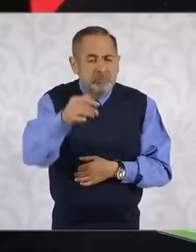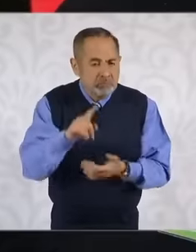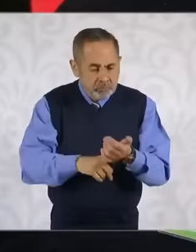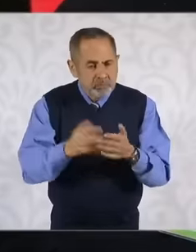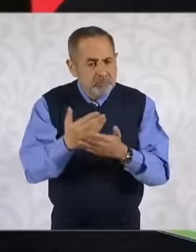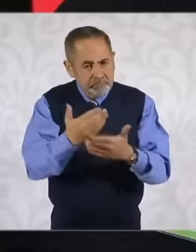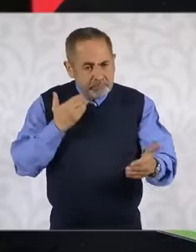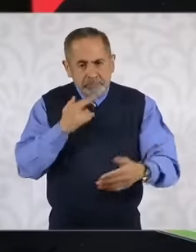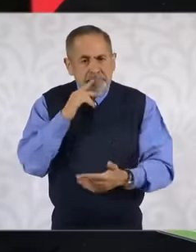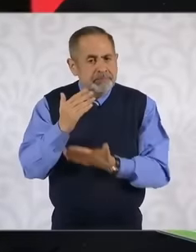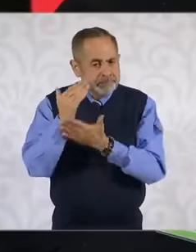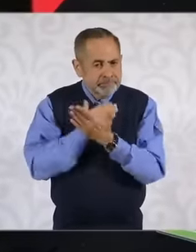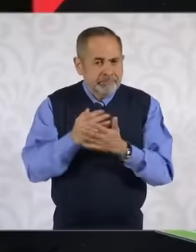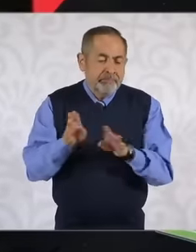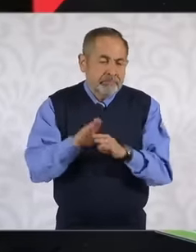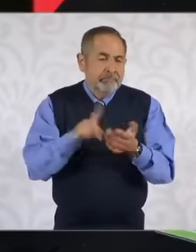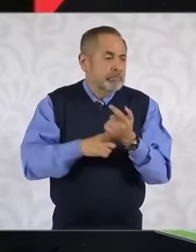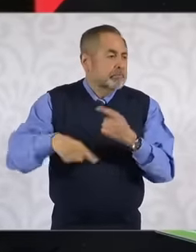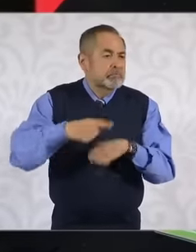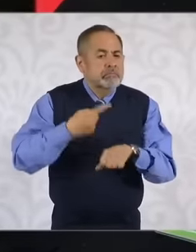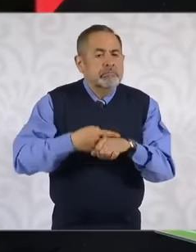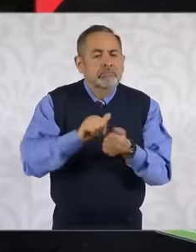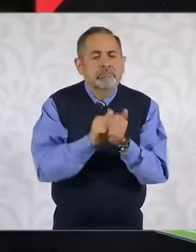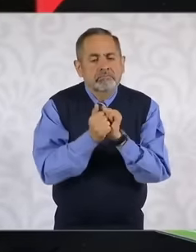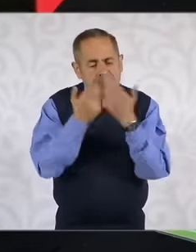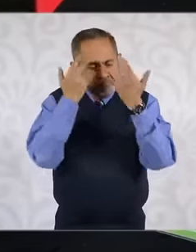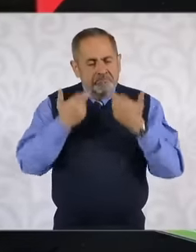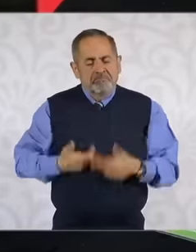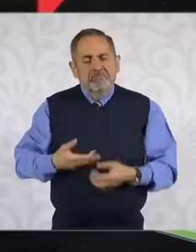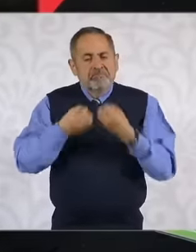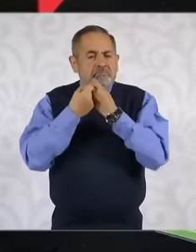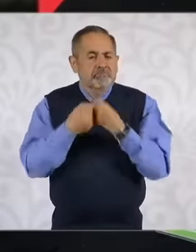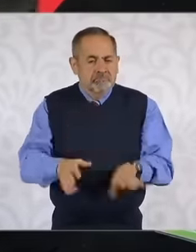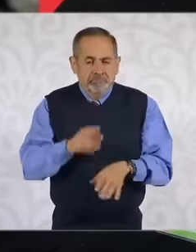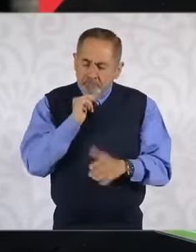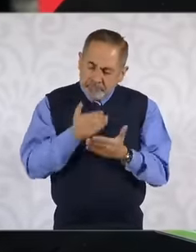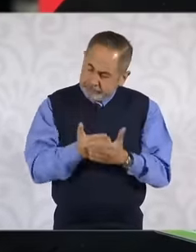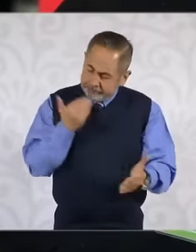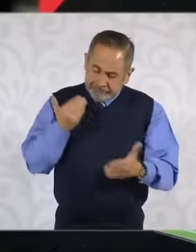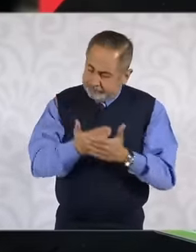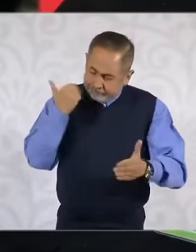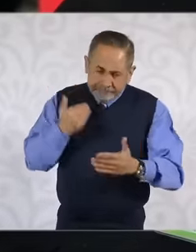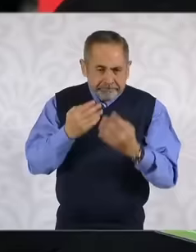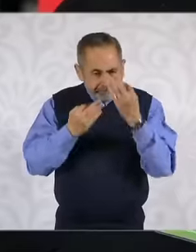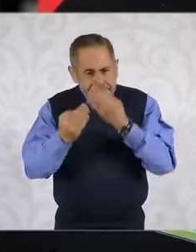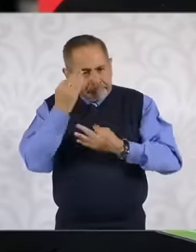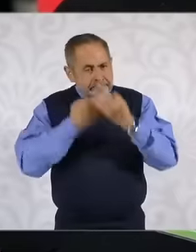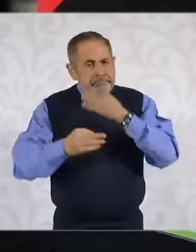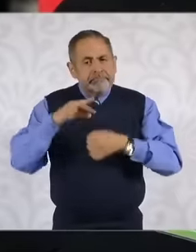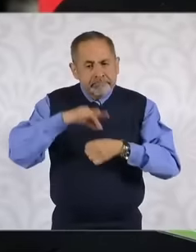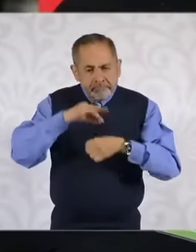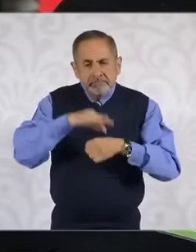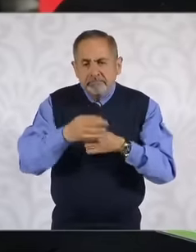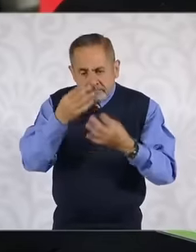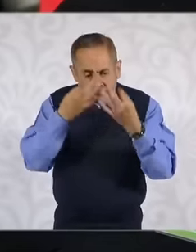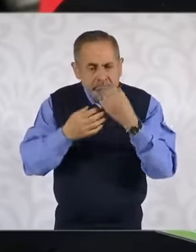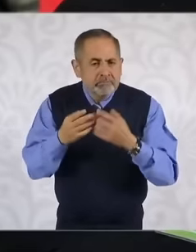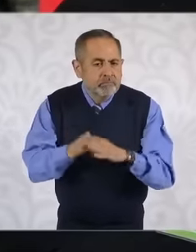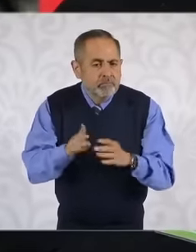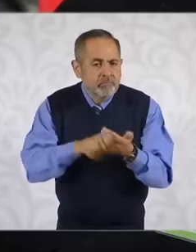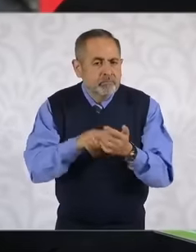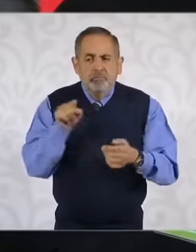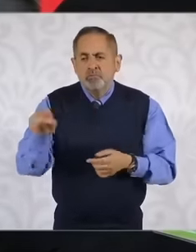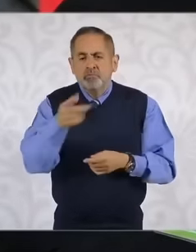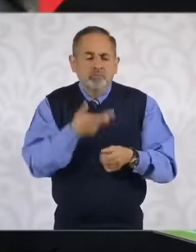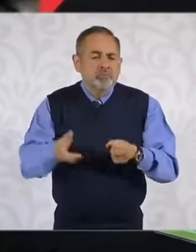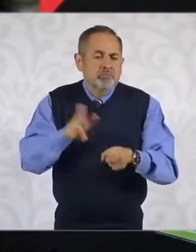ese déficit que está impactando de manera bastante importante a pues miles de mexicanos que se atienden en hospitales de salud